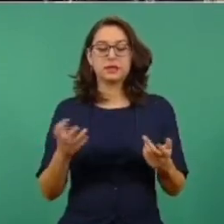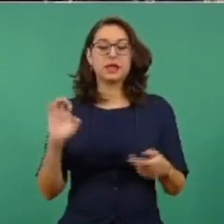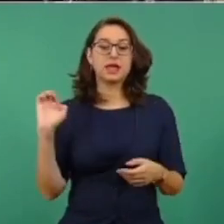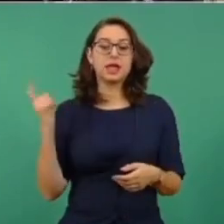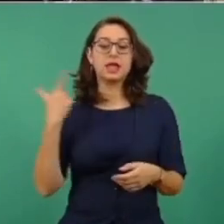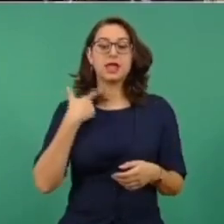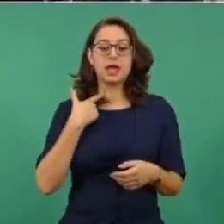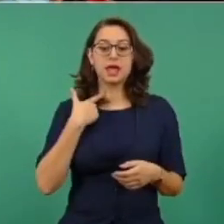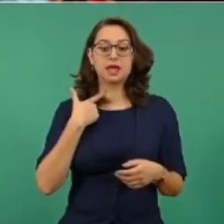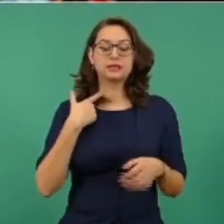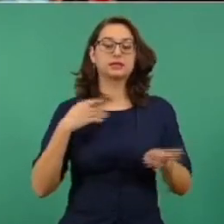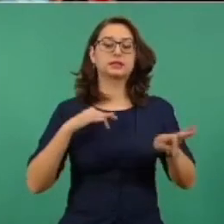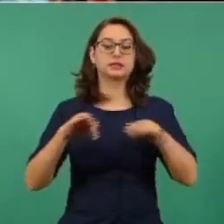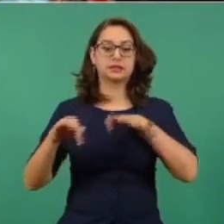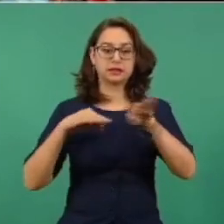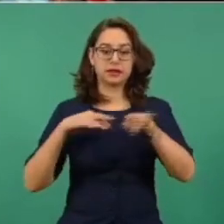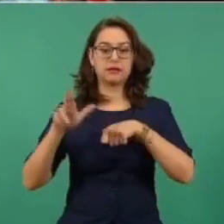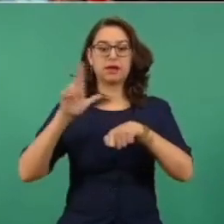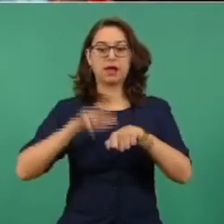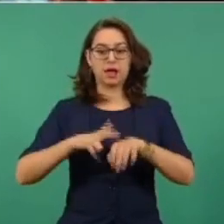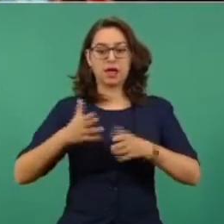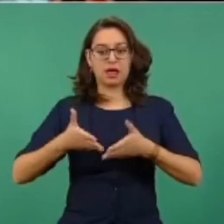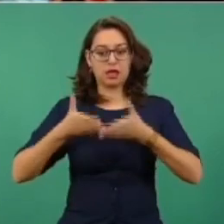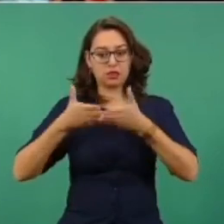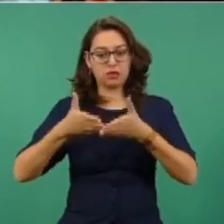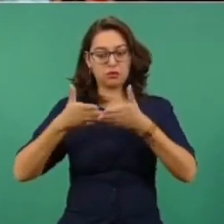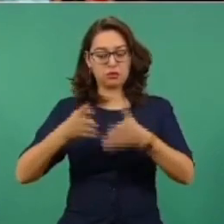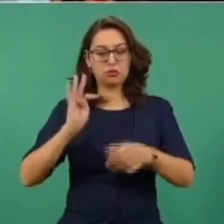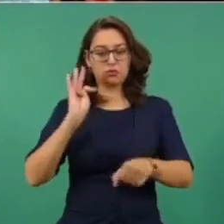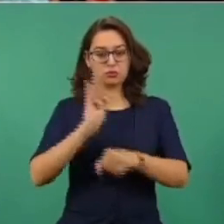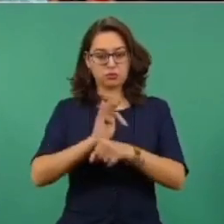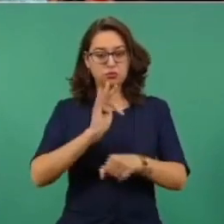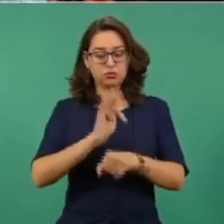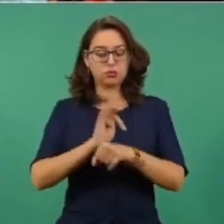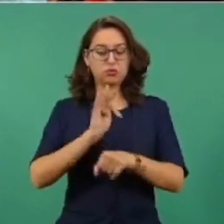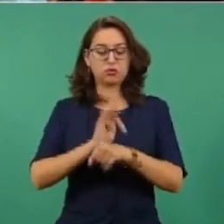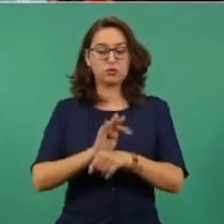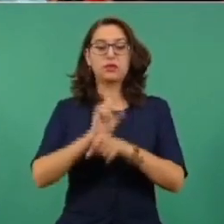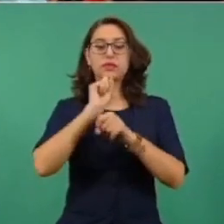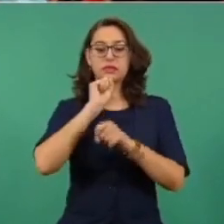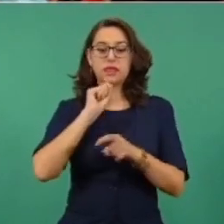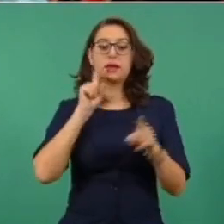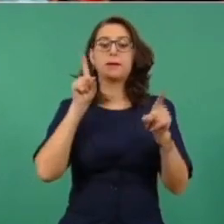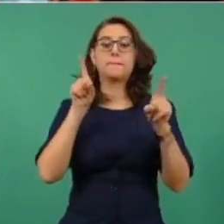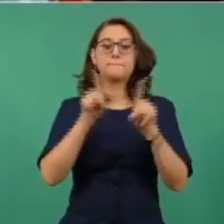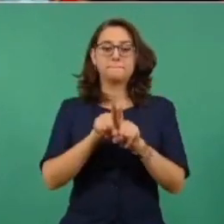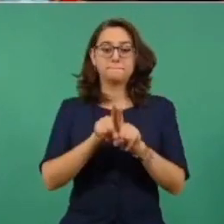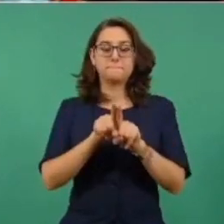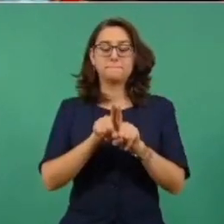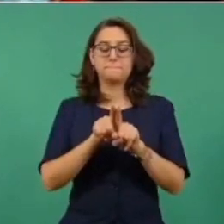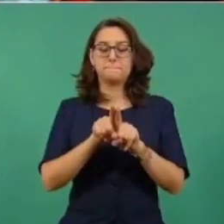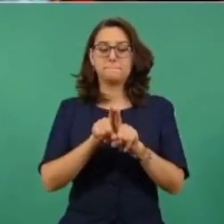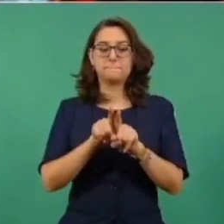trabajadores portuarios, y también se acaba de afiliar a